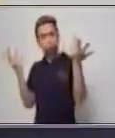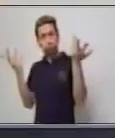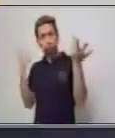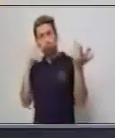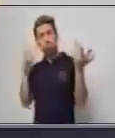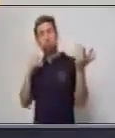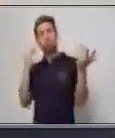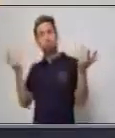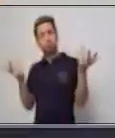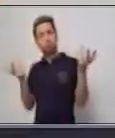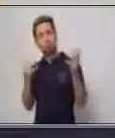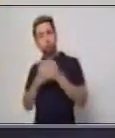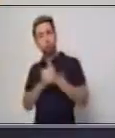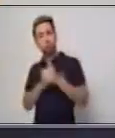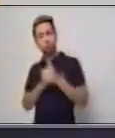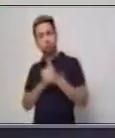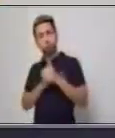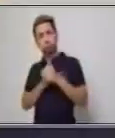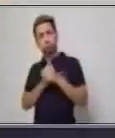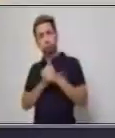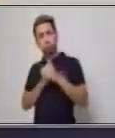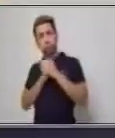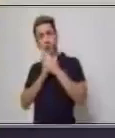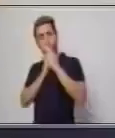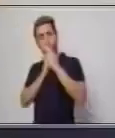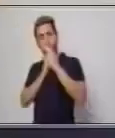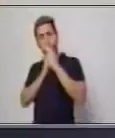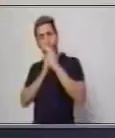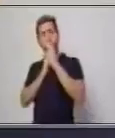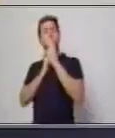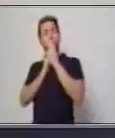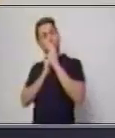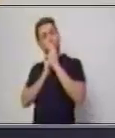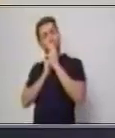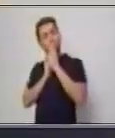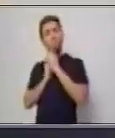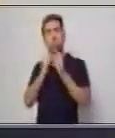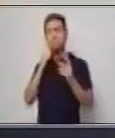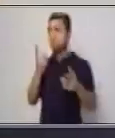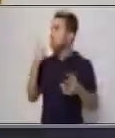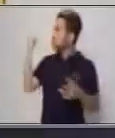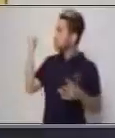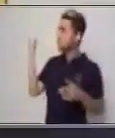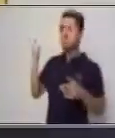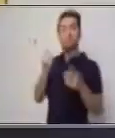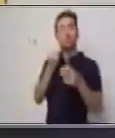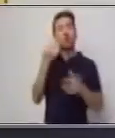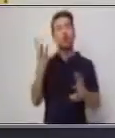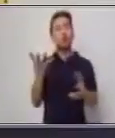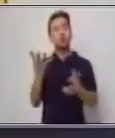qué? Buena pregunta, ¿no? Bueno, las características que tenemos acá podrían ser en que